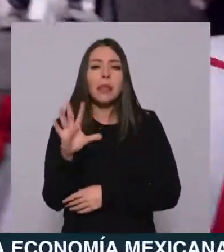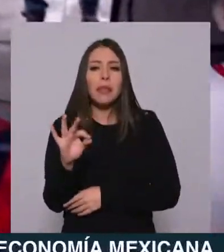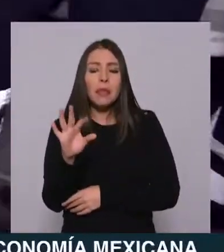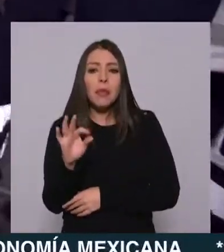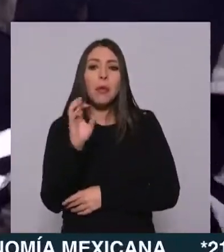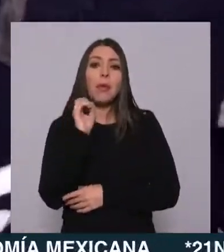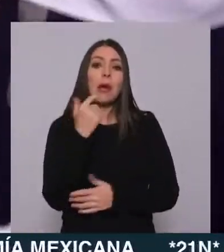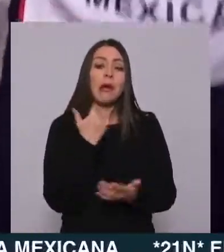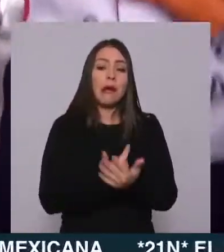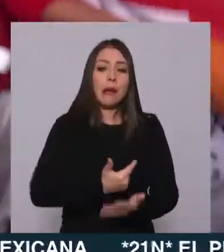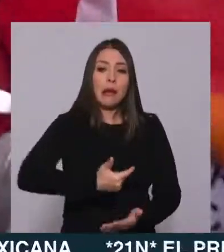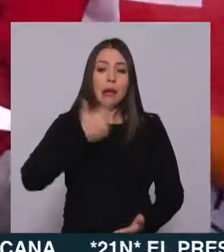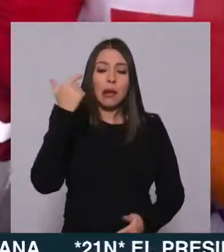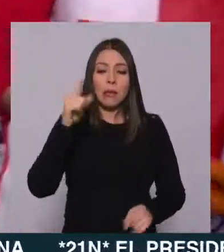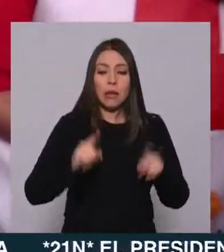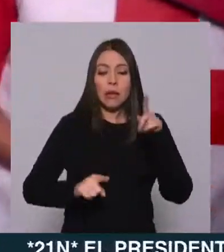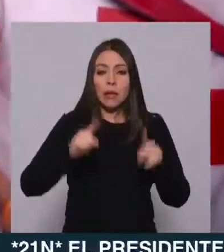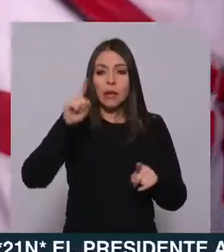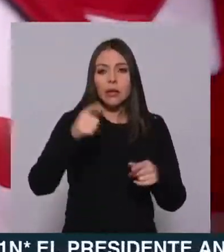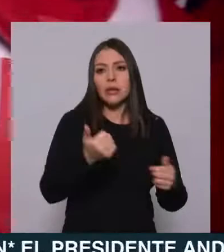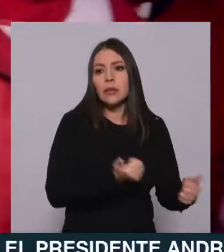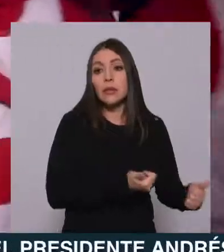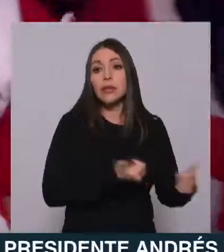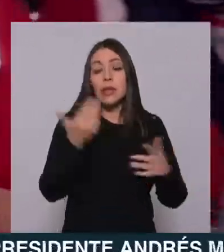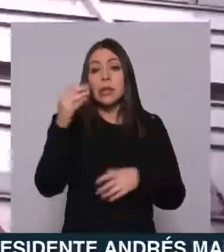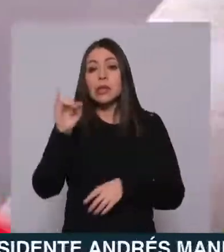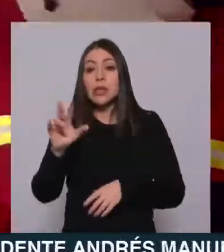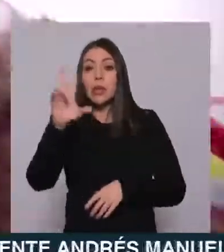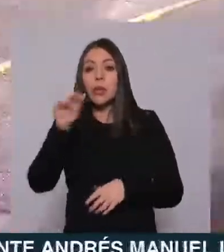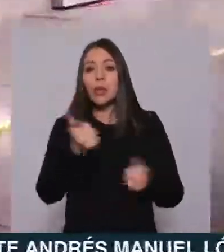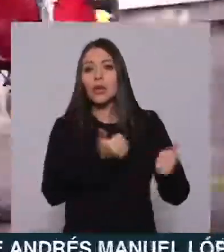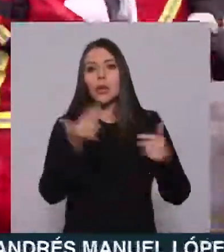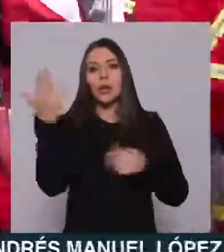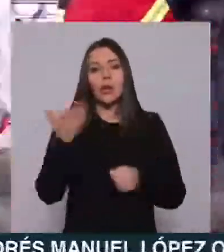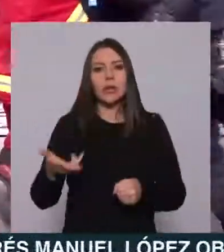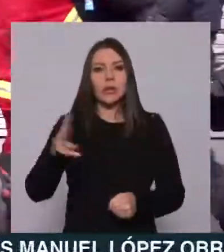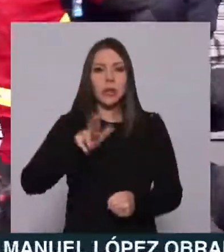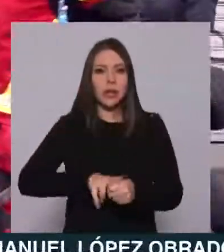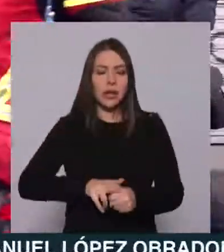la gravedad, se canaliza el traslado de ser necesario.